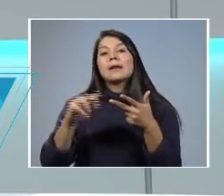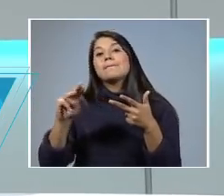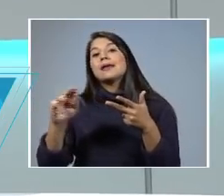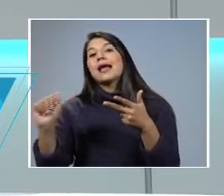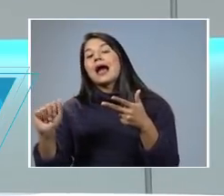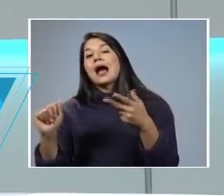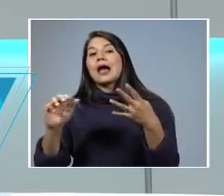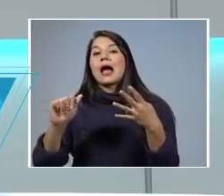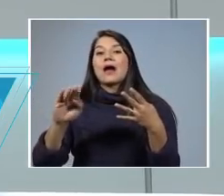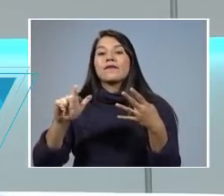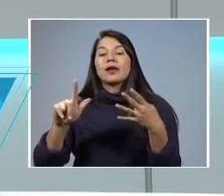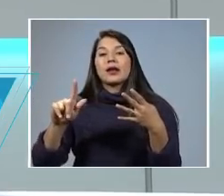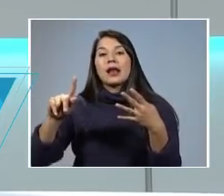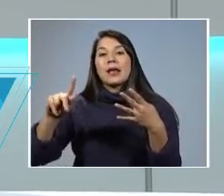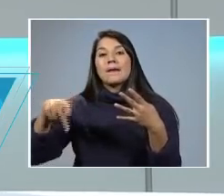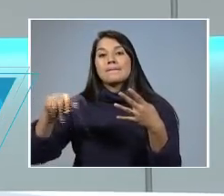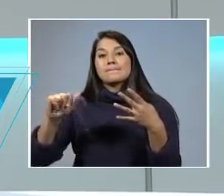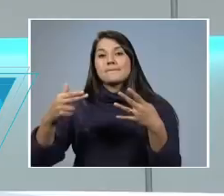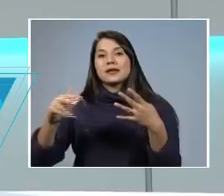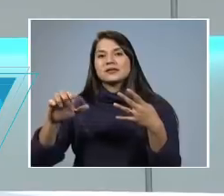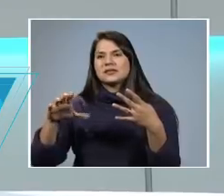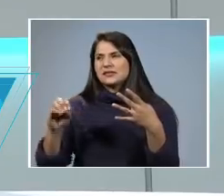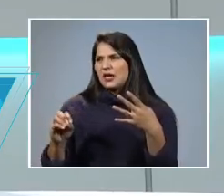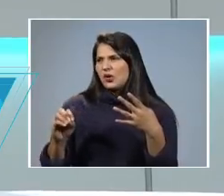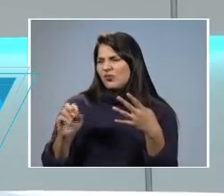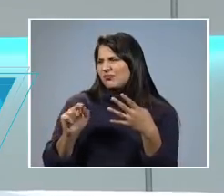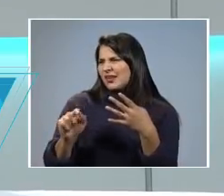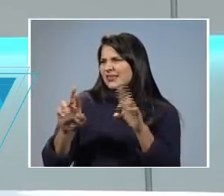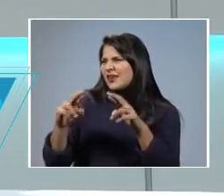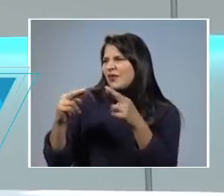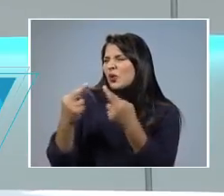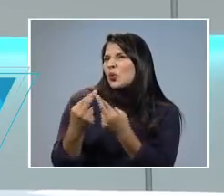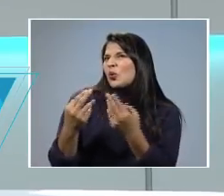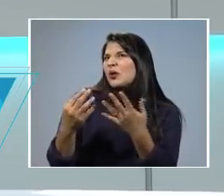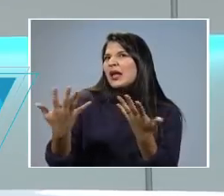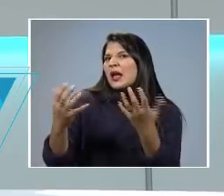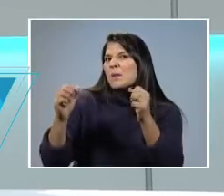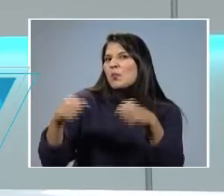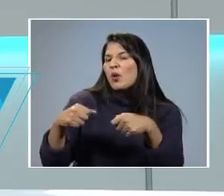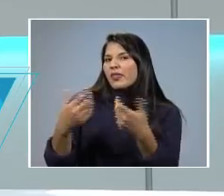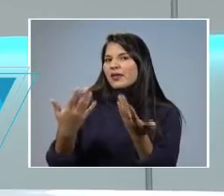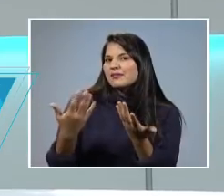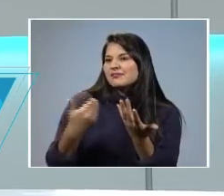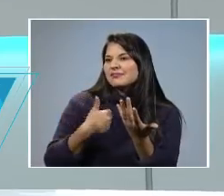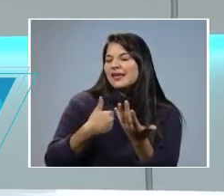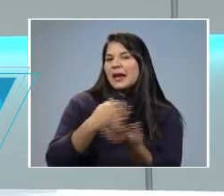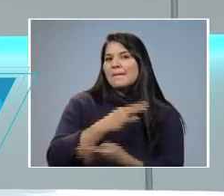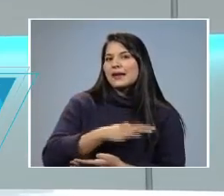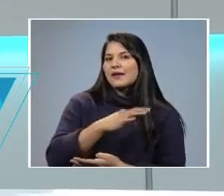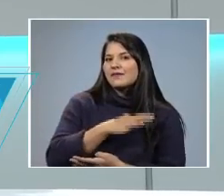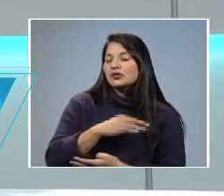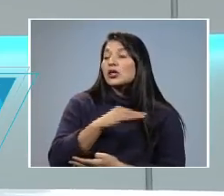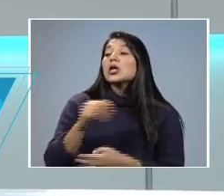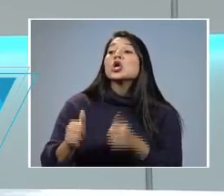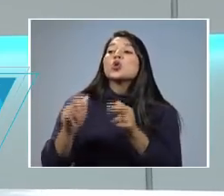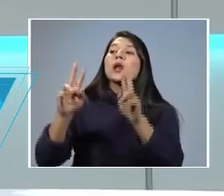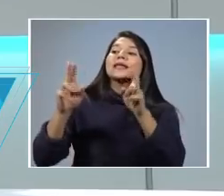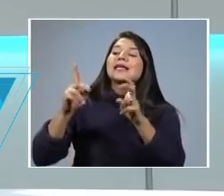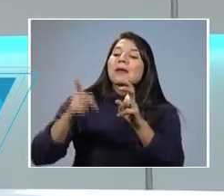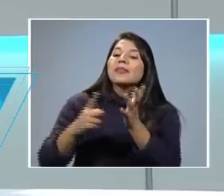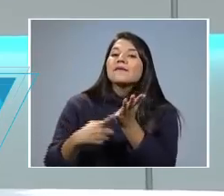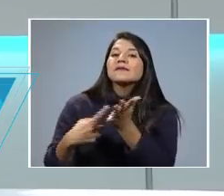Rodríguez, Abel Pacheco. ¿Qué se podría sacar provechoso de este encuentro y cuáles serían esos principales puntos que se deberían de tocar o cuáles